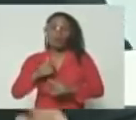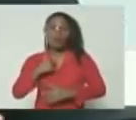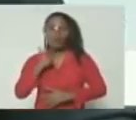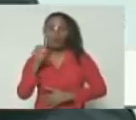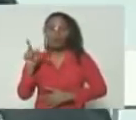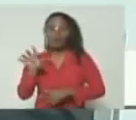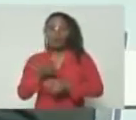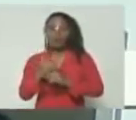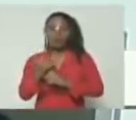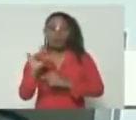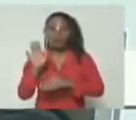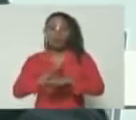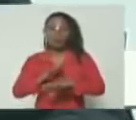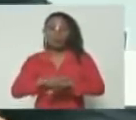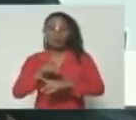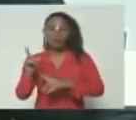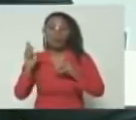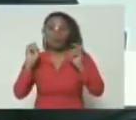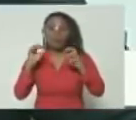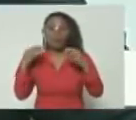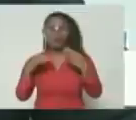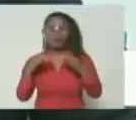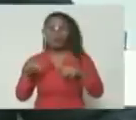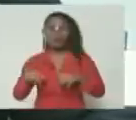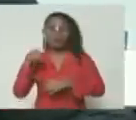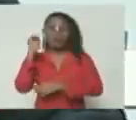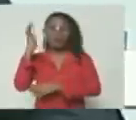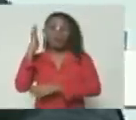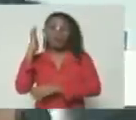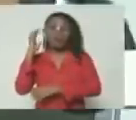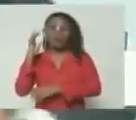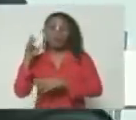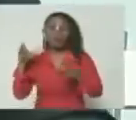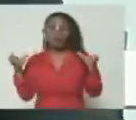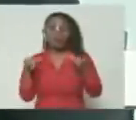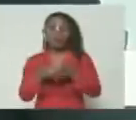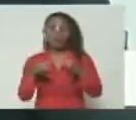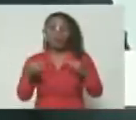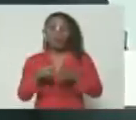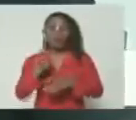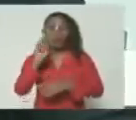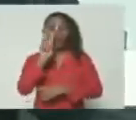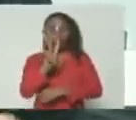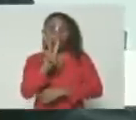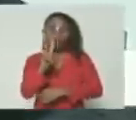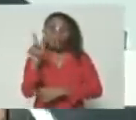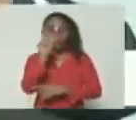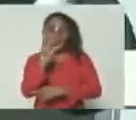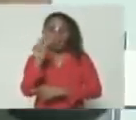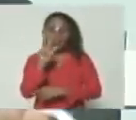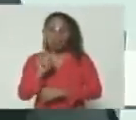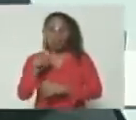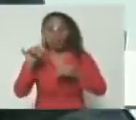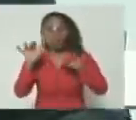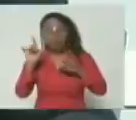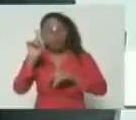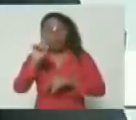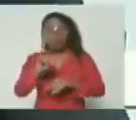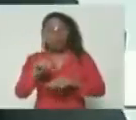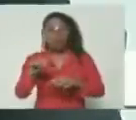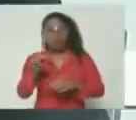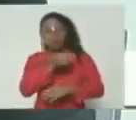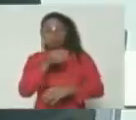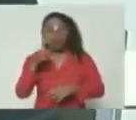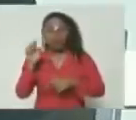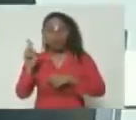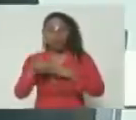circunstancia ameritaría que en condiciones normales este Parlamento sesionara sus dos sesiones ordinarias semanales e incluso las extraordinarias